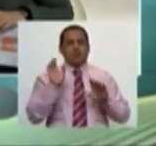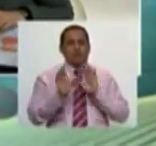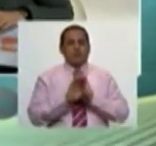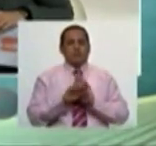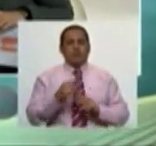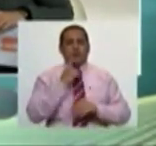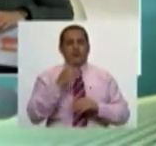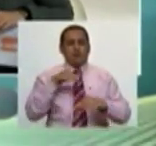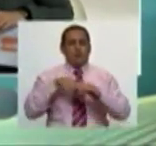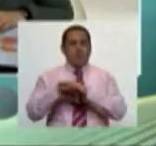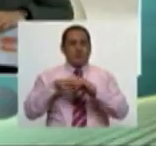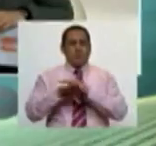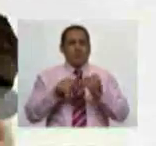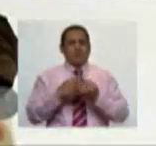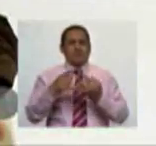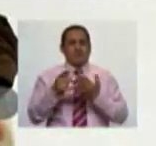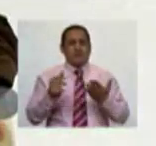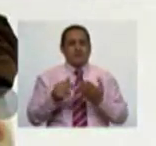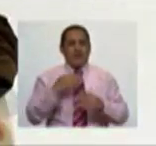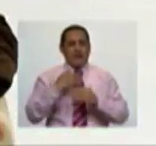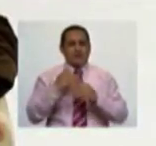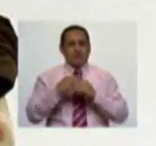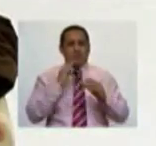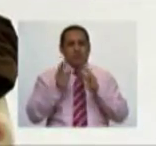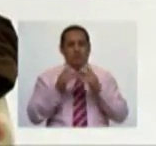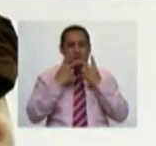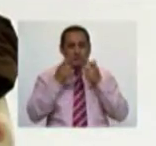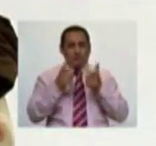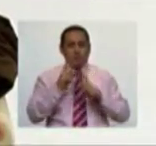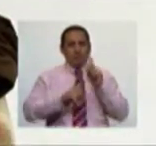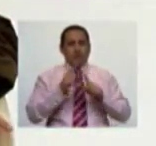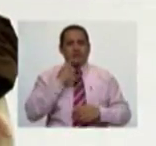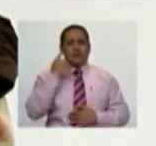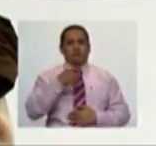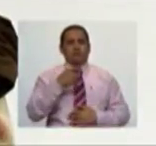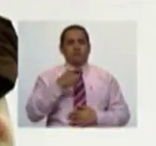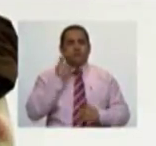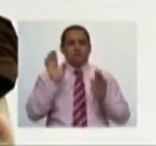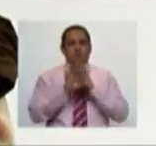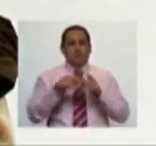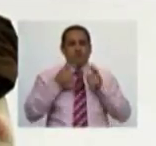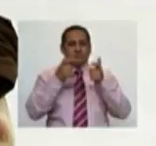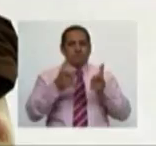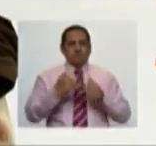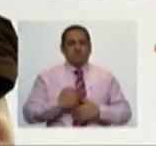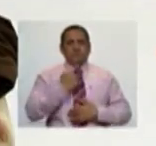no como un almacén de archivos que se revisan cuando un caso ha sido denunciado. Claro, este